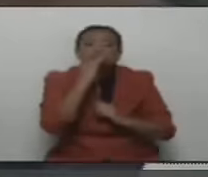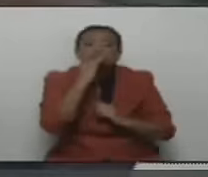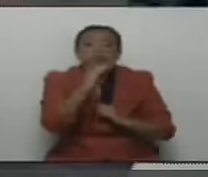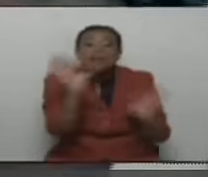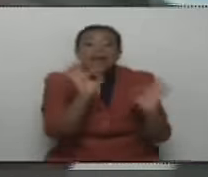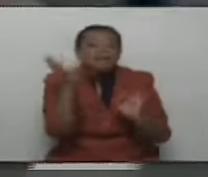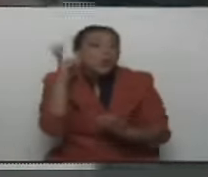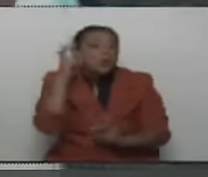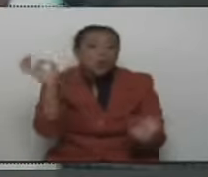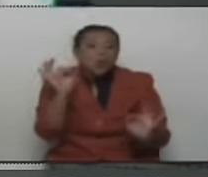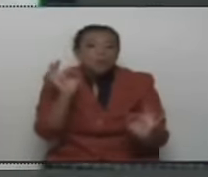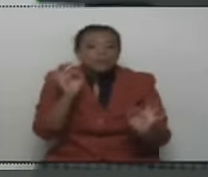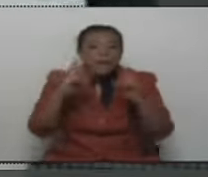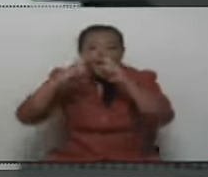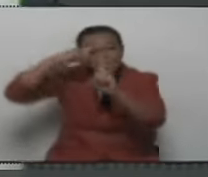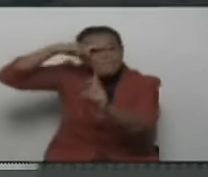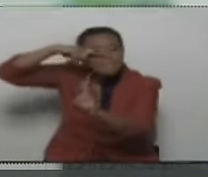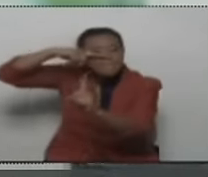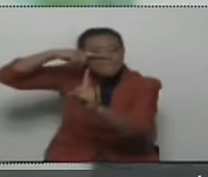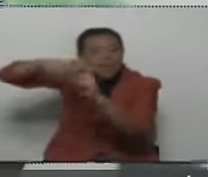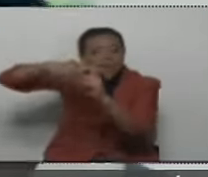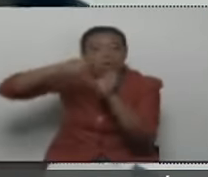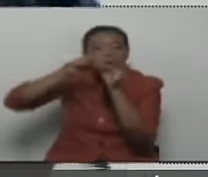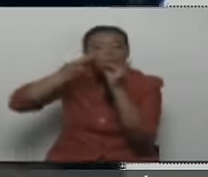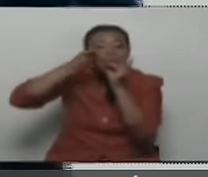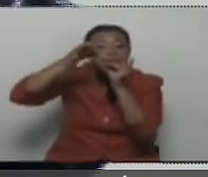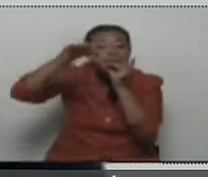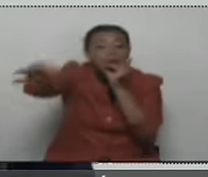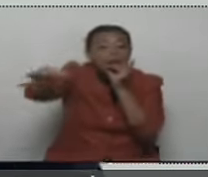Tiene mira telescópica de alcance medio.